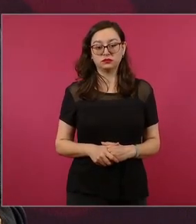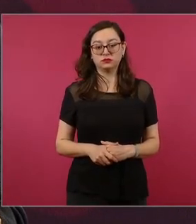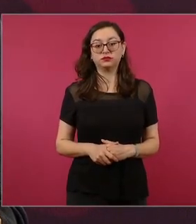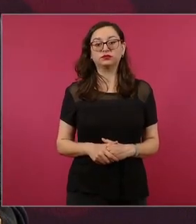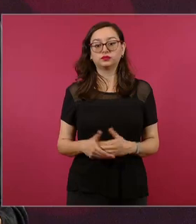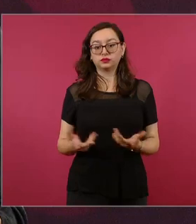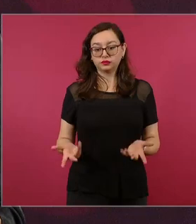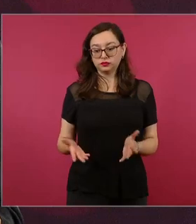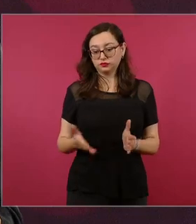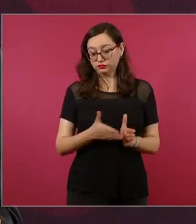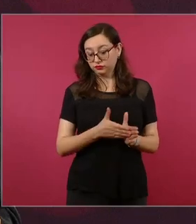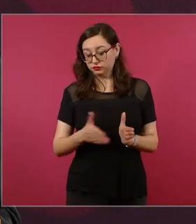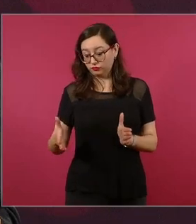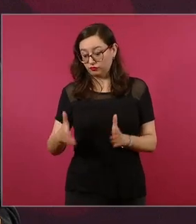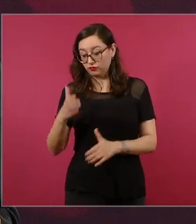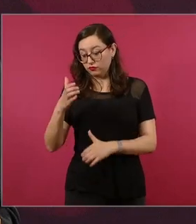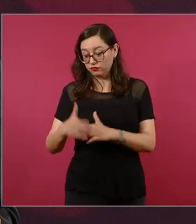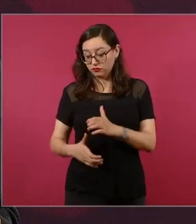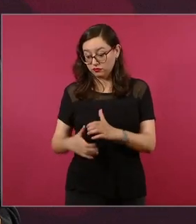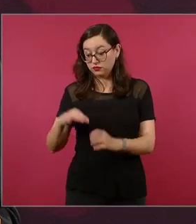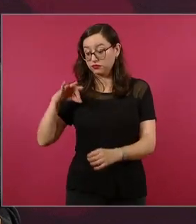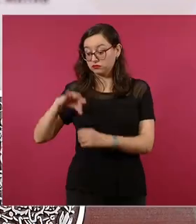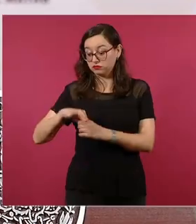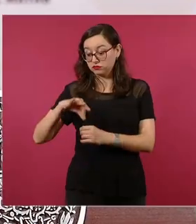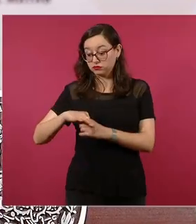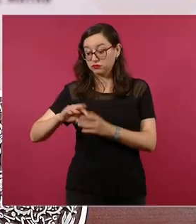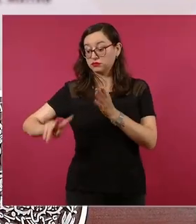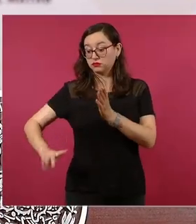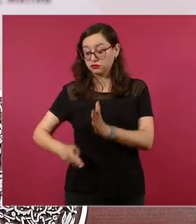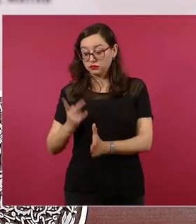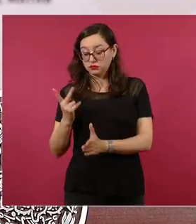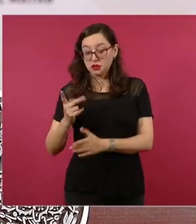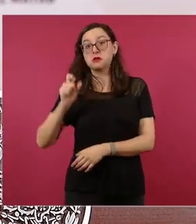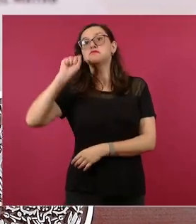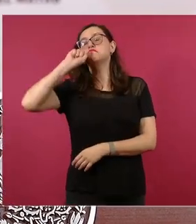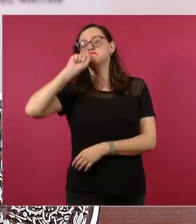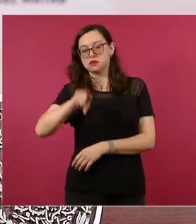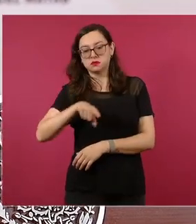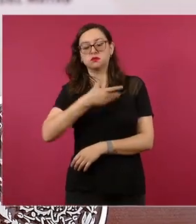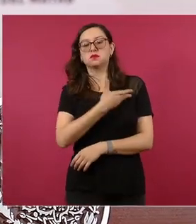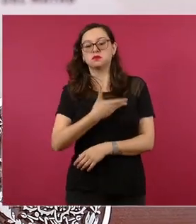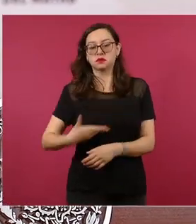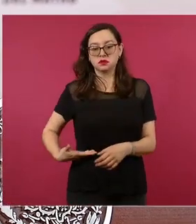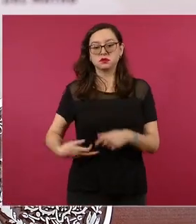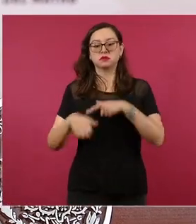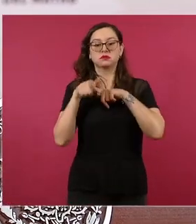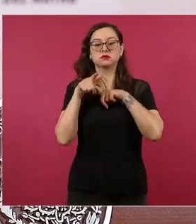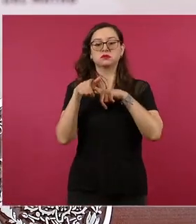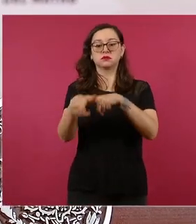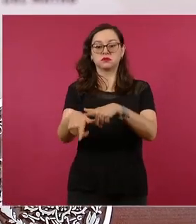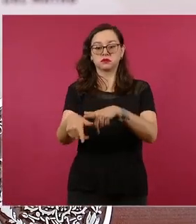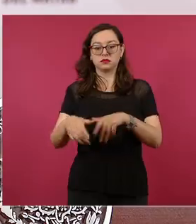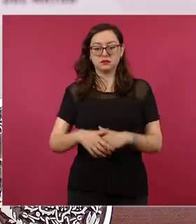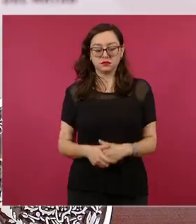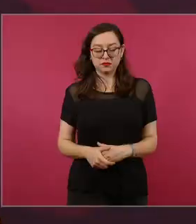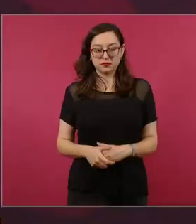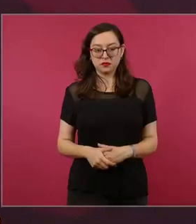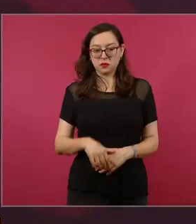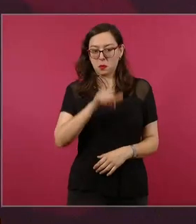vuelven a elegir a él. O sea, termina el periodo,